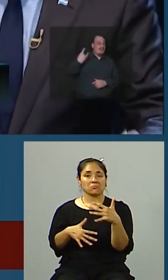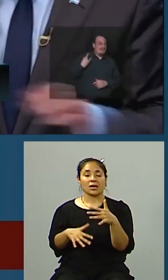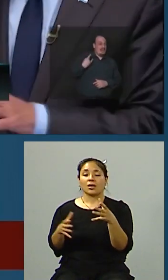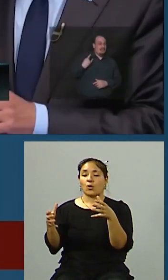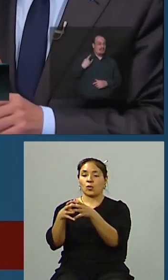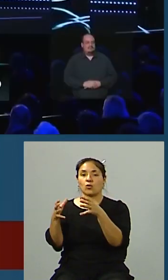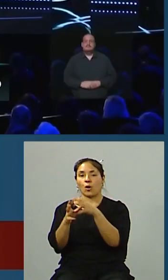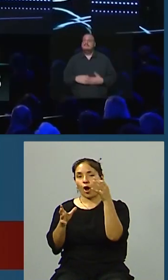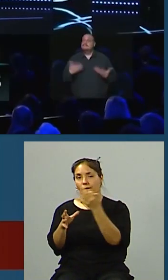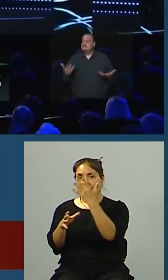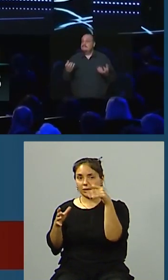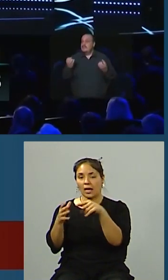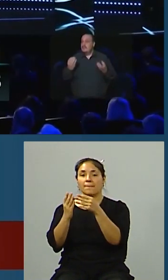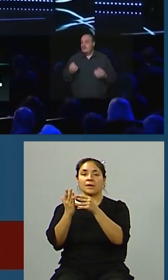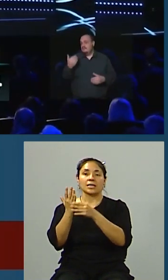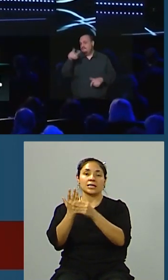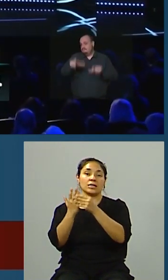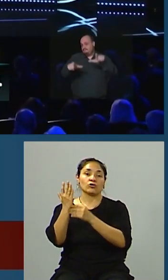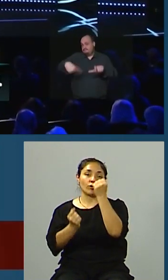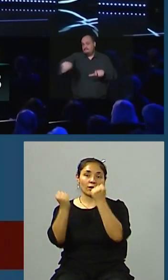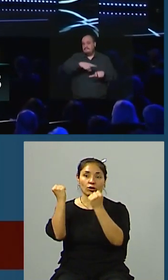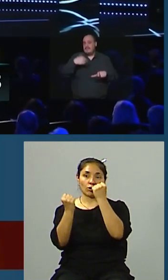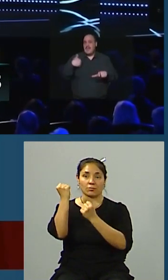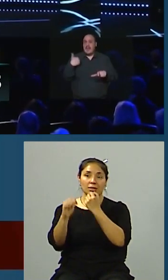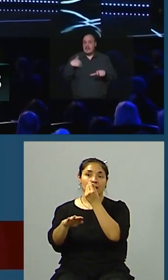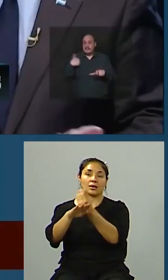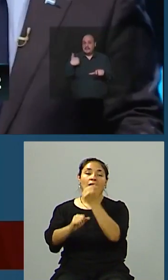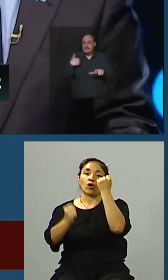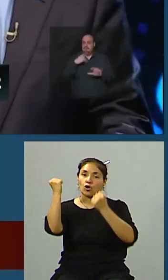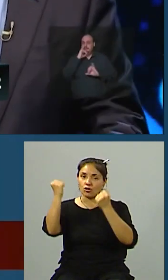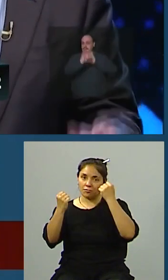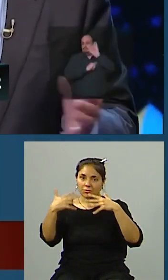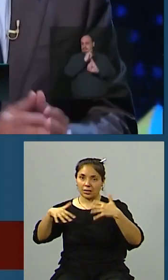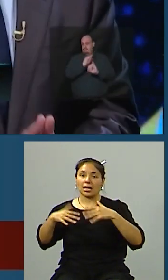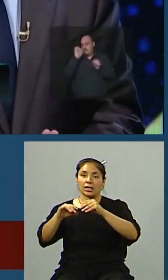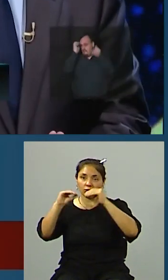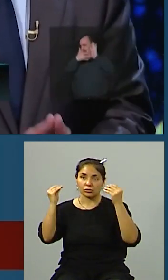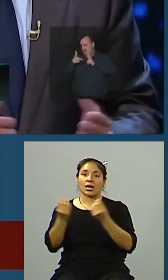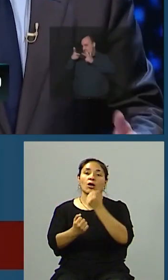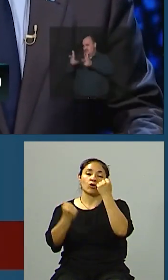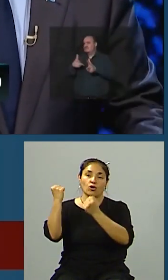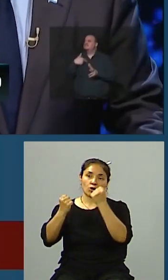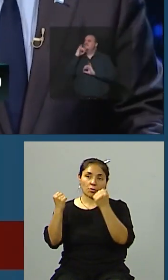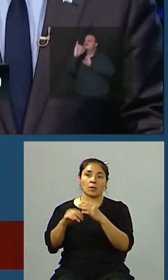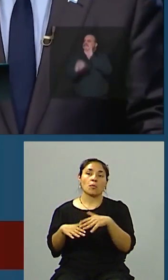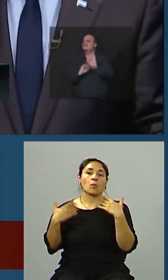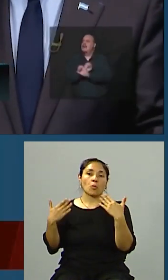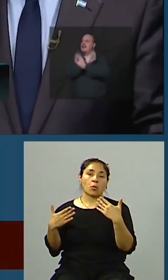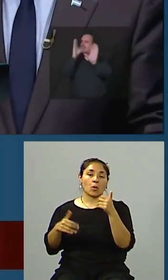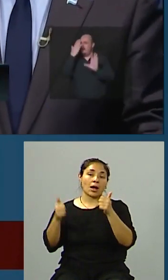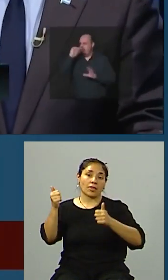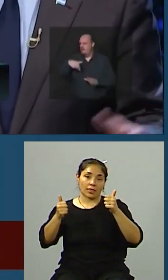candidato oficialista, ministro de Economía, en este contexto económico, con estos resultados económicos y con chance de